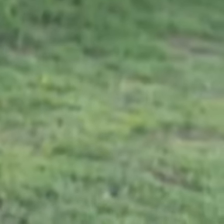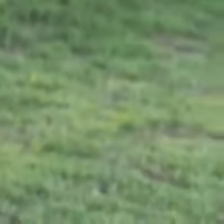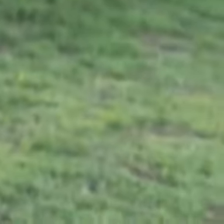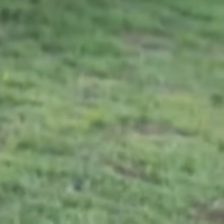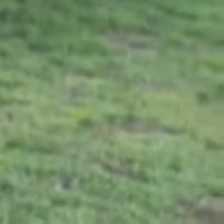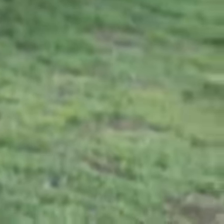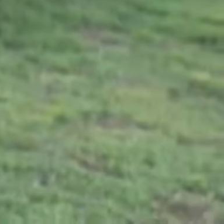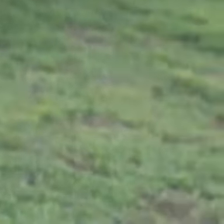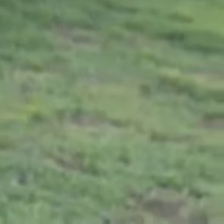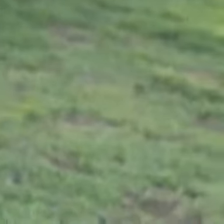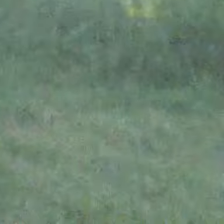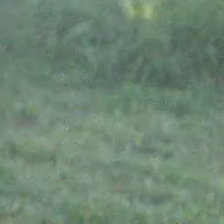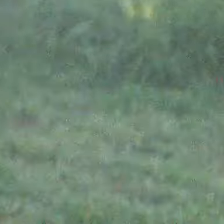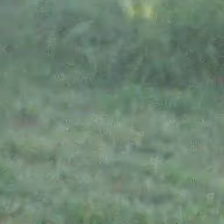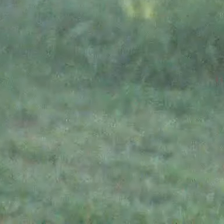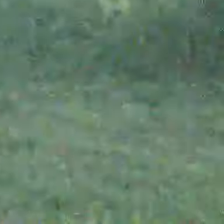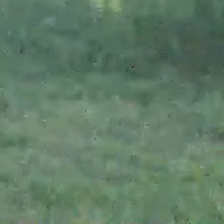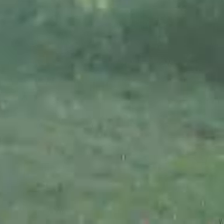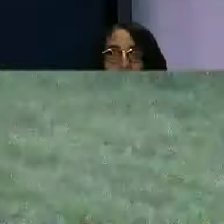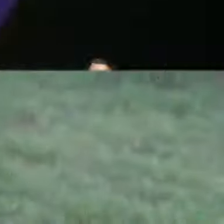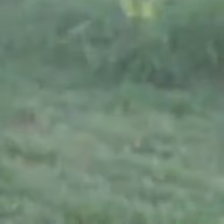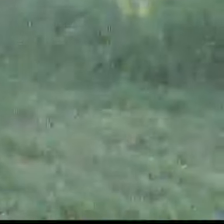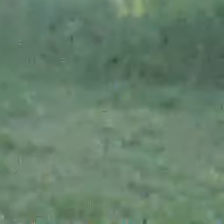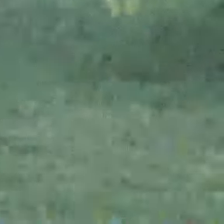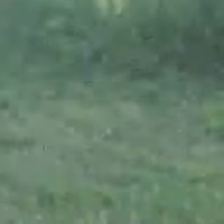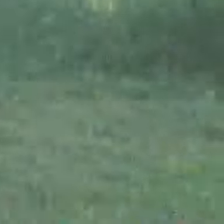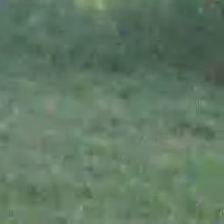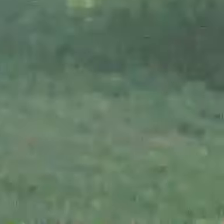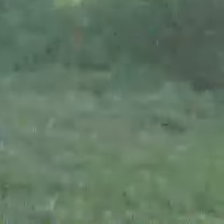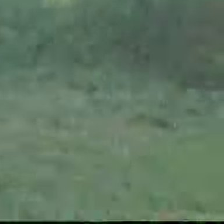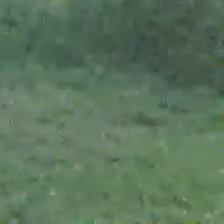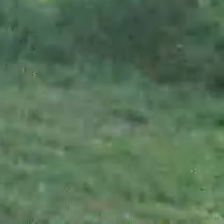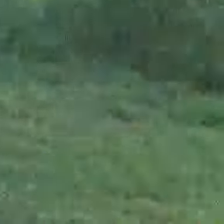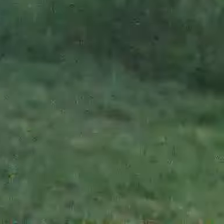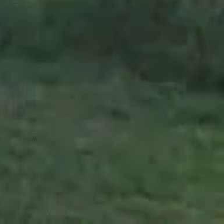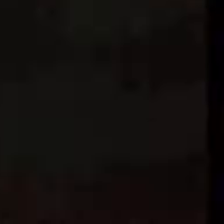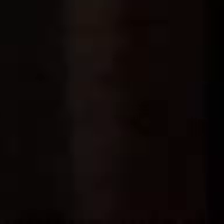osola en la Florida con el Cher Marcos López a lo Puerto